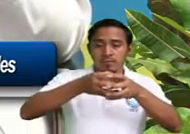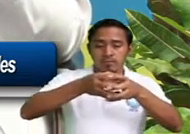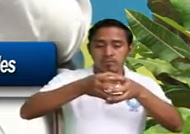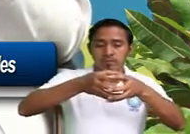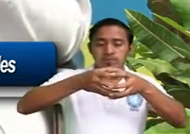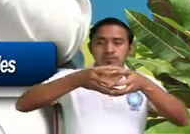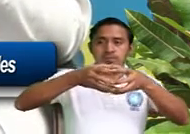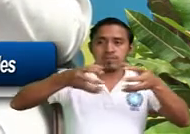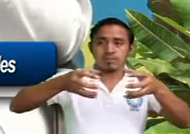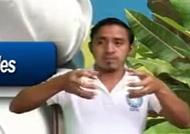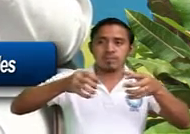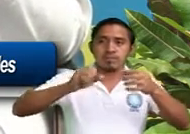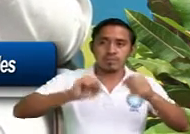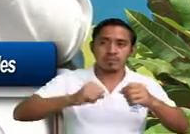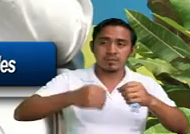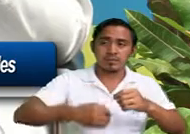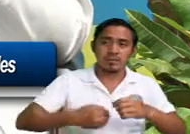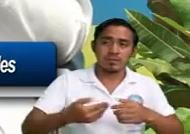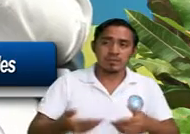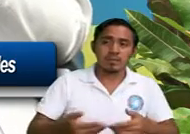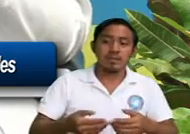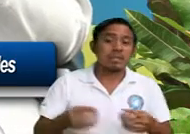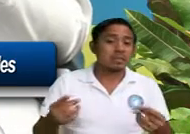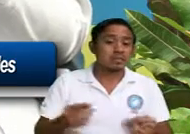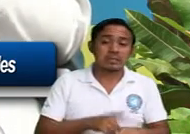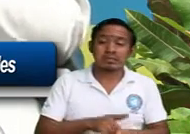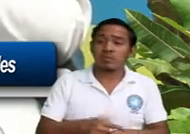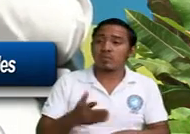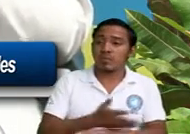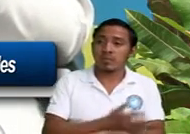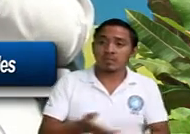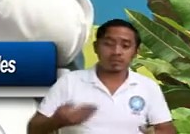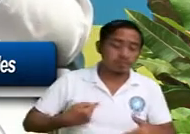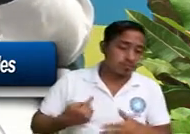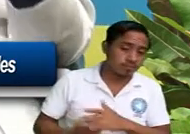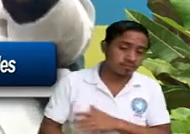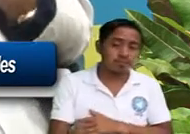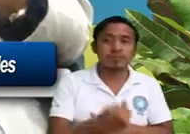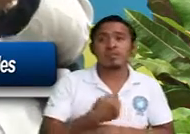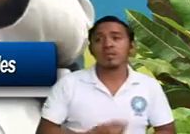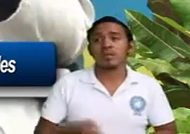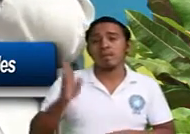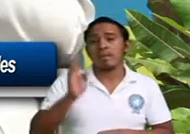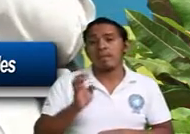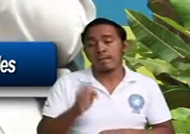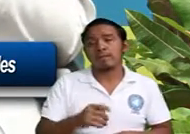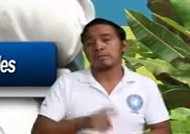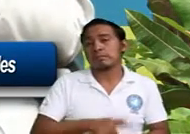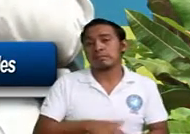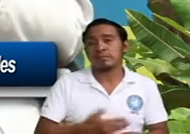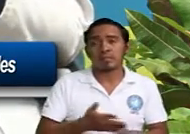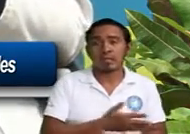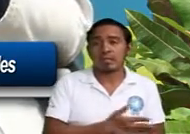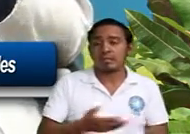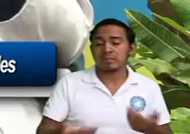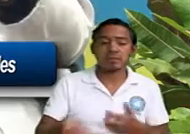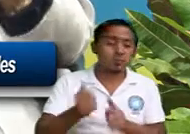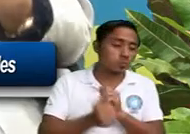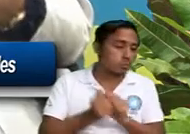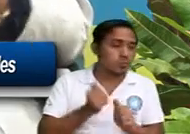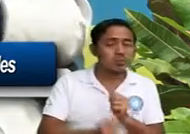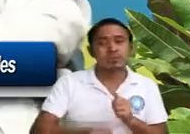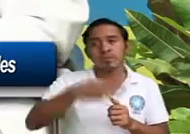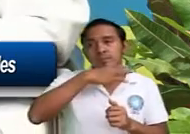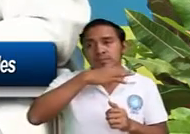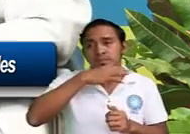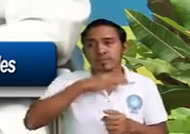Y entonces los niños se pueden venir de forma prematura, entonces ya tendríamos un bebito prematuro y ya nacen con complicaciones, tienen